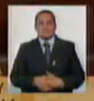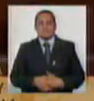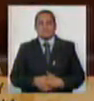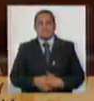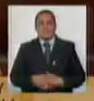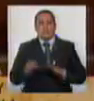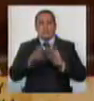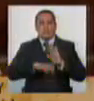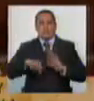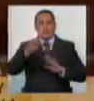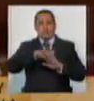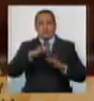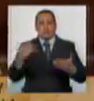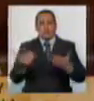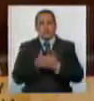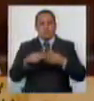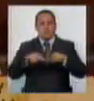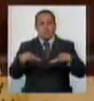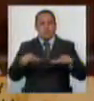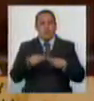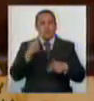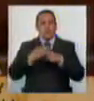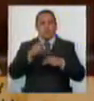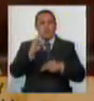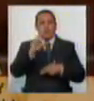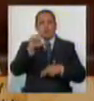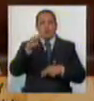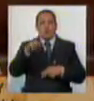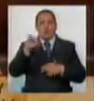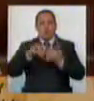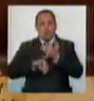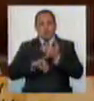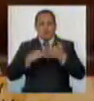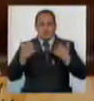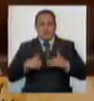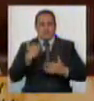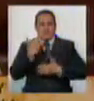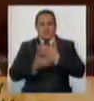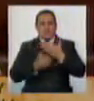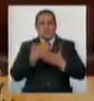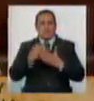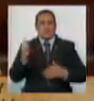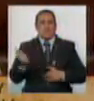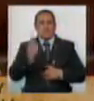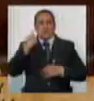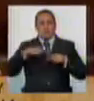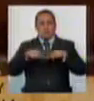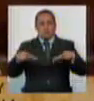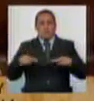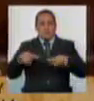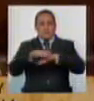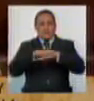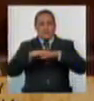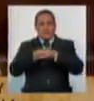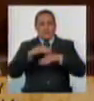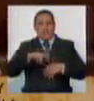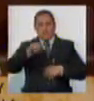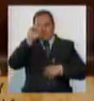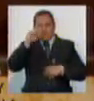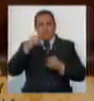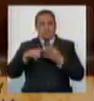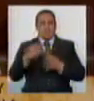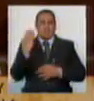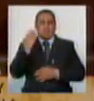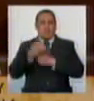El proyecto de la nueva ciudad de Olmos ya está en marcha. Será la primera ciudad planificada en el Perú en varias